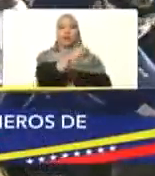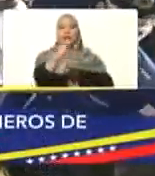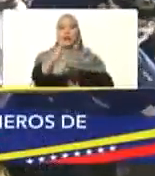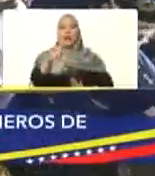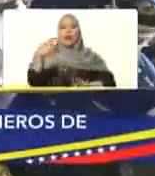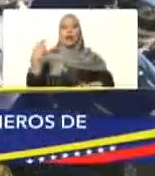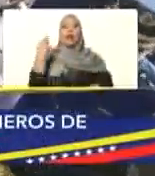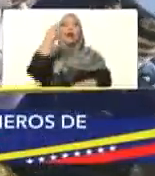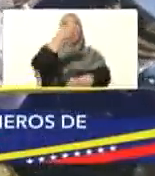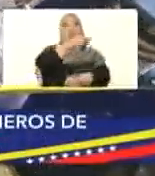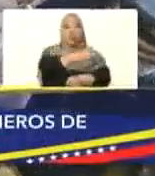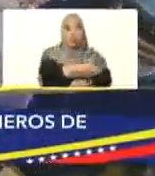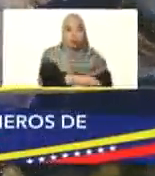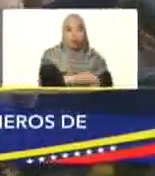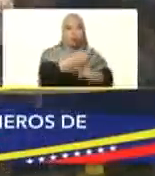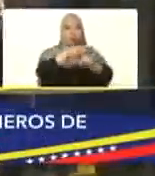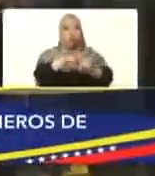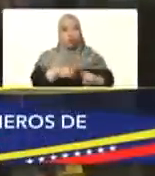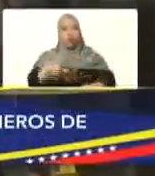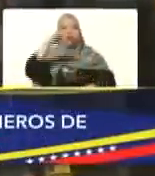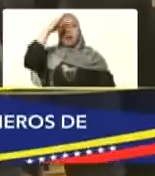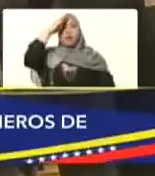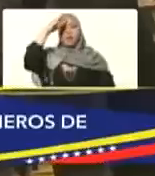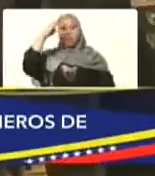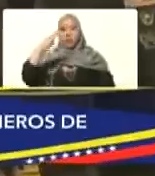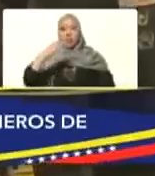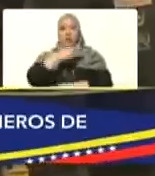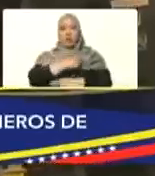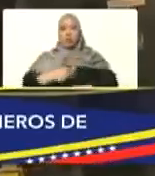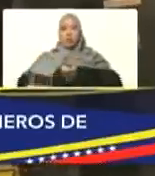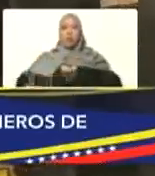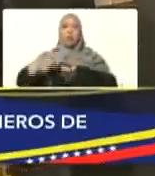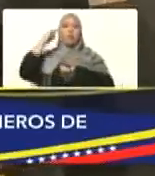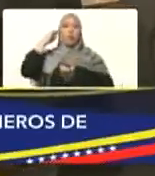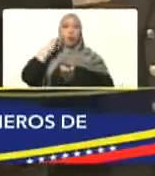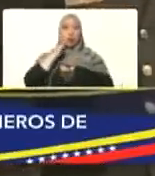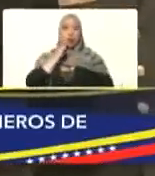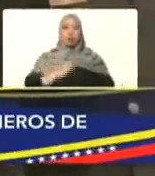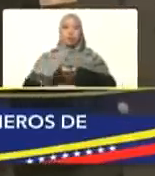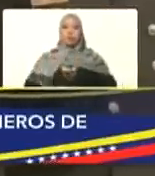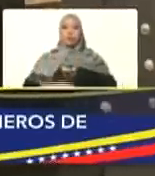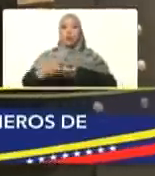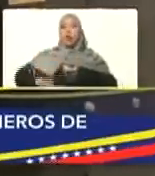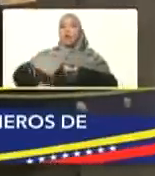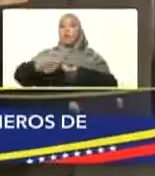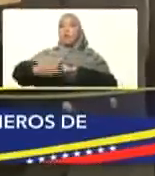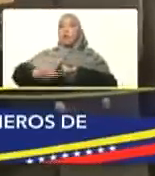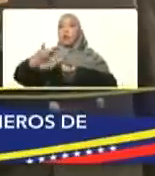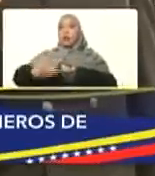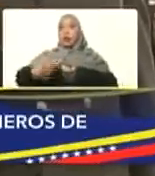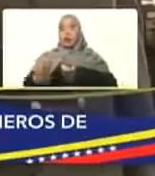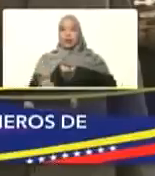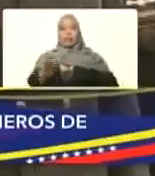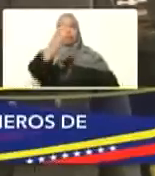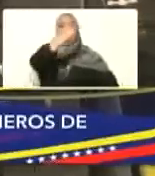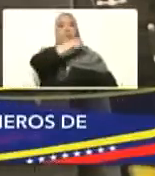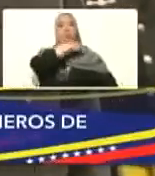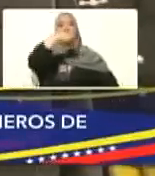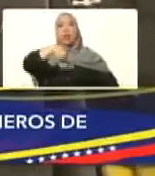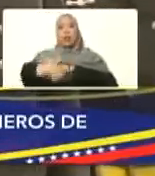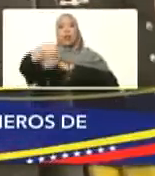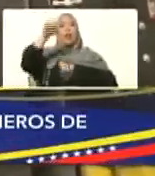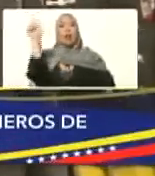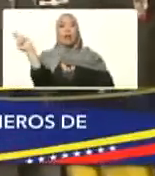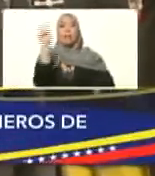y categoría de la Fuerza Armada Nacional Bolivariana. Ascensos importantes en este mes de